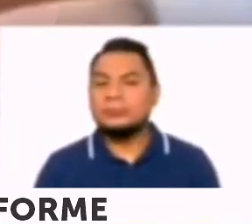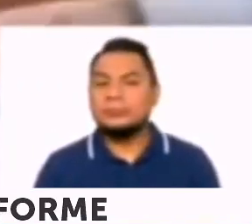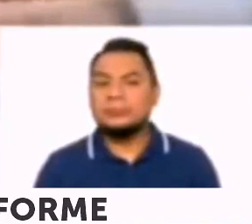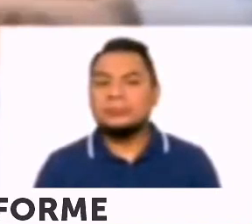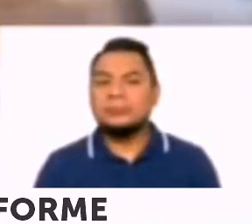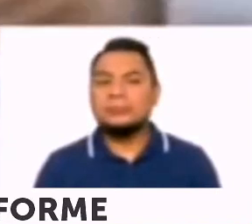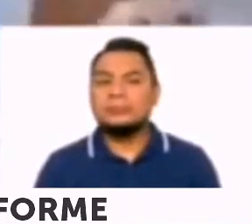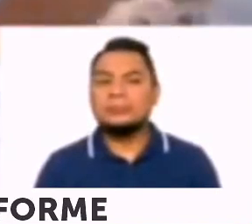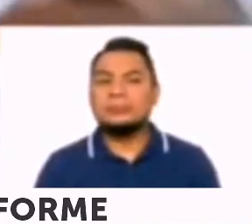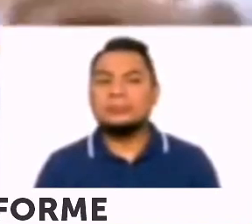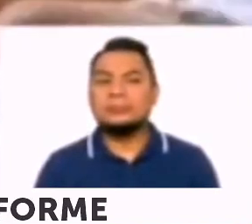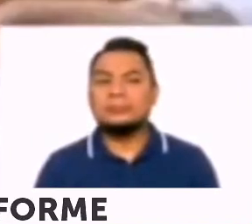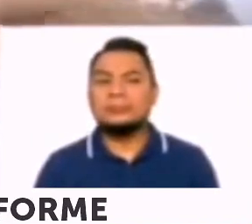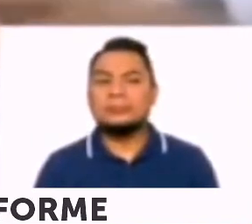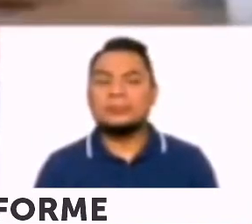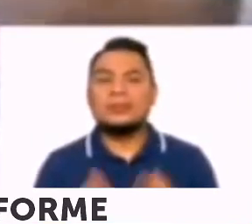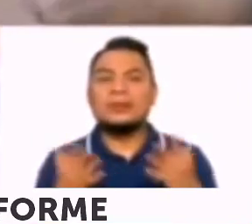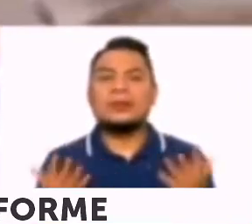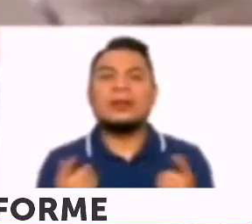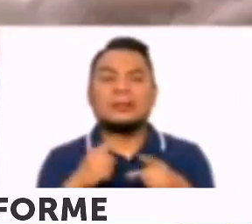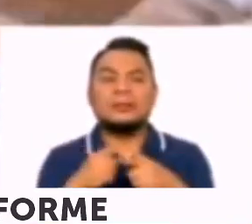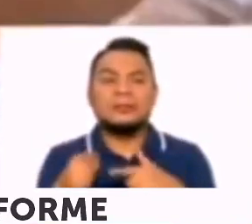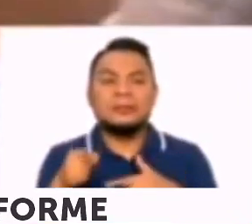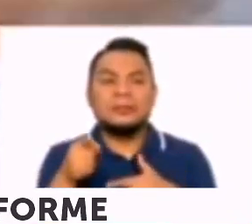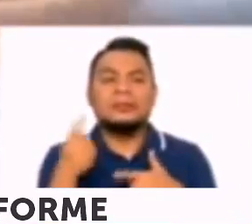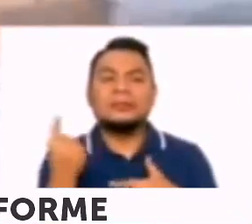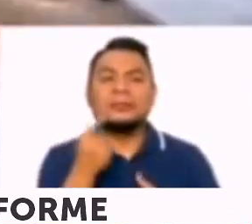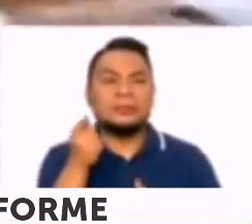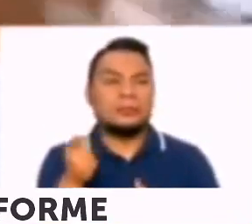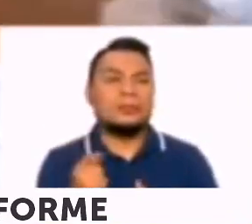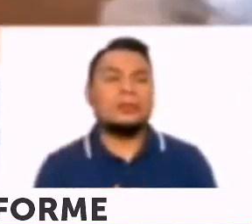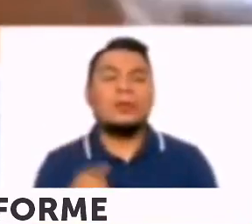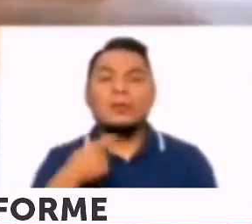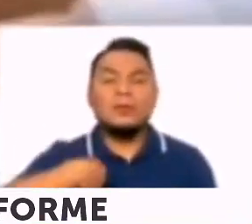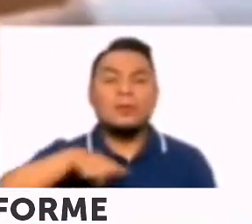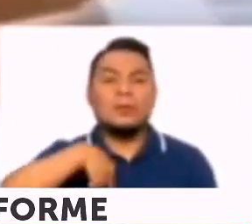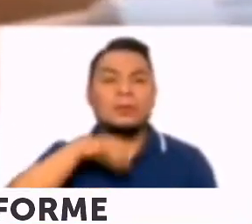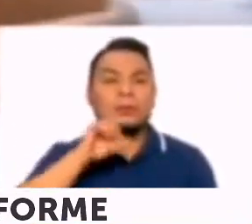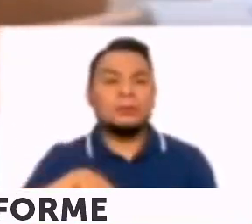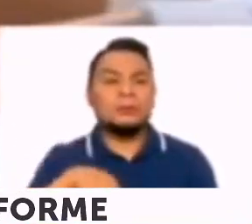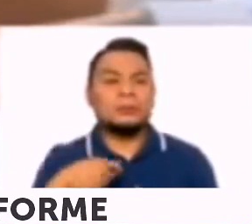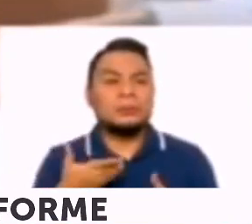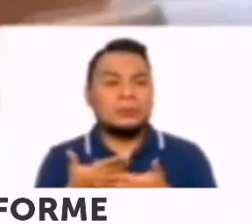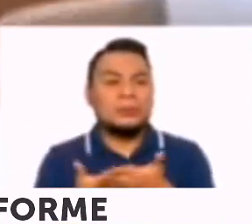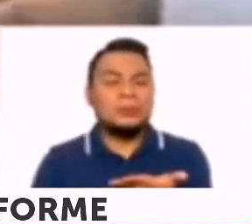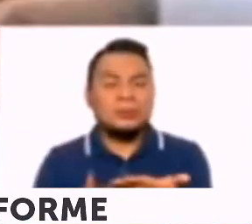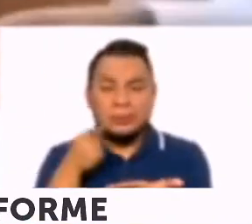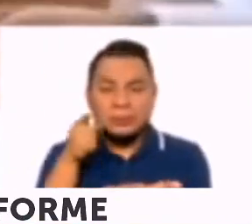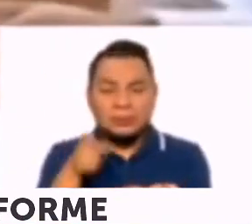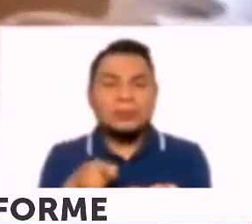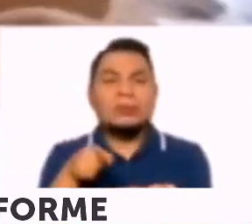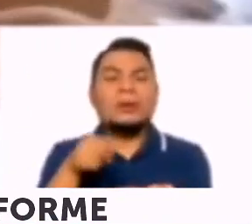baja eficacia, entonces sencillamente nosotros vamos a seguir trabajando.